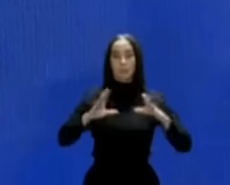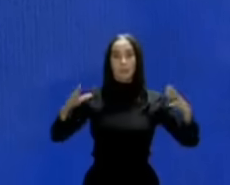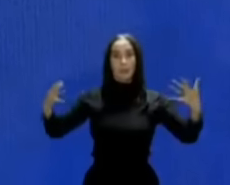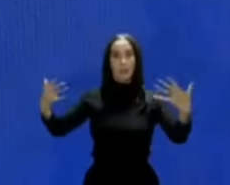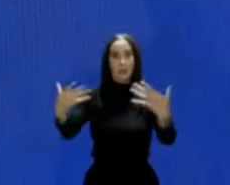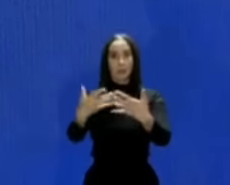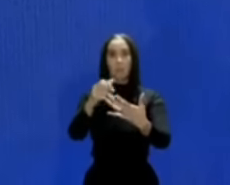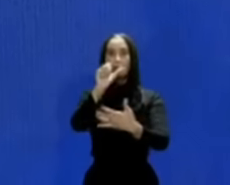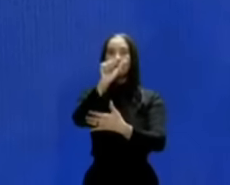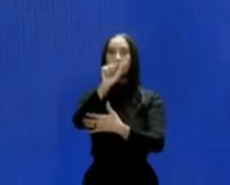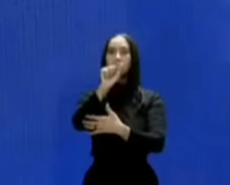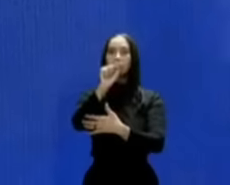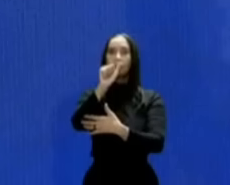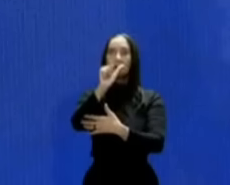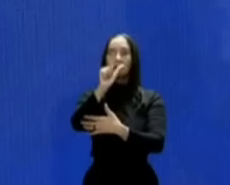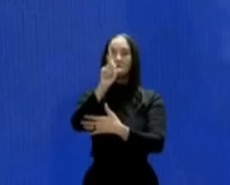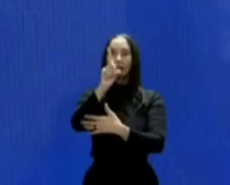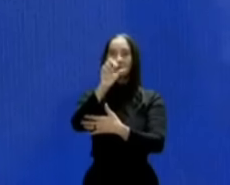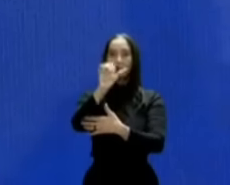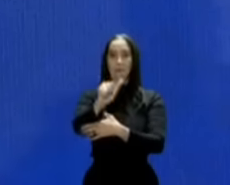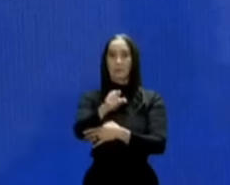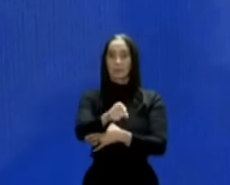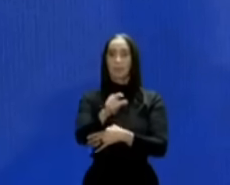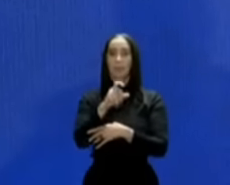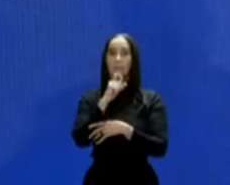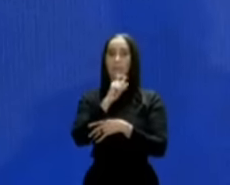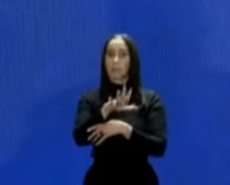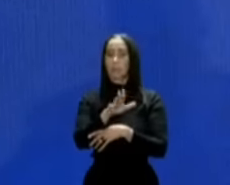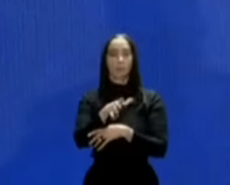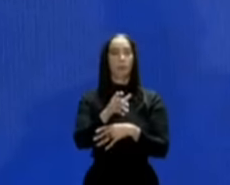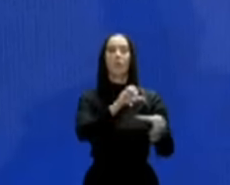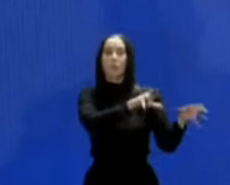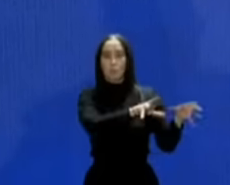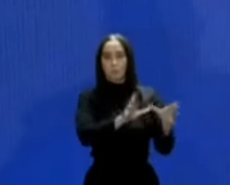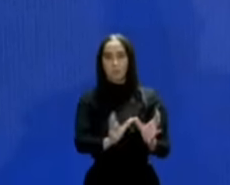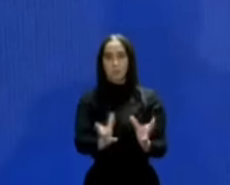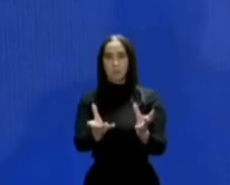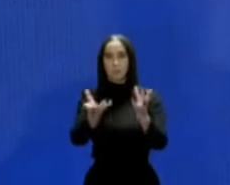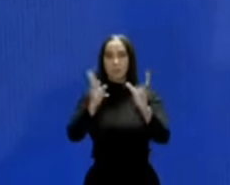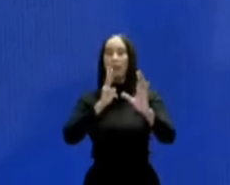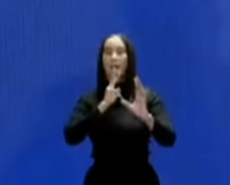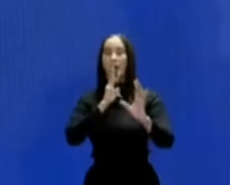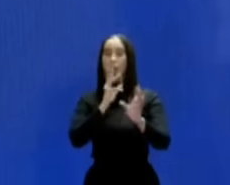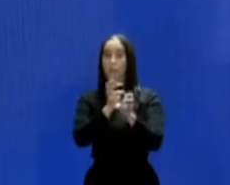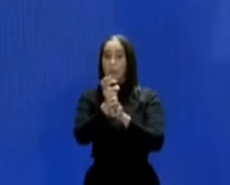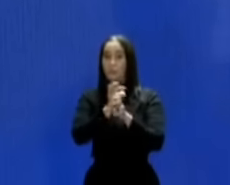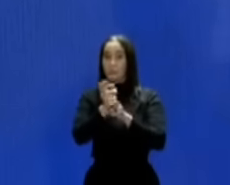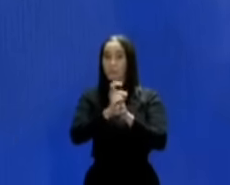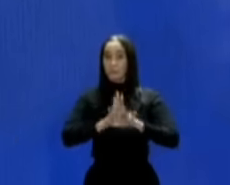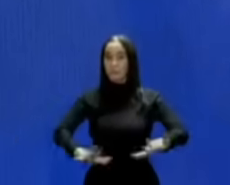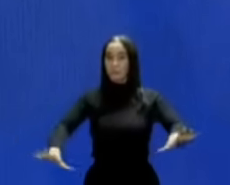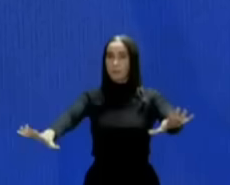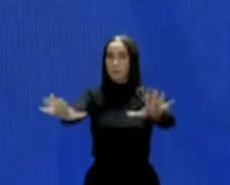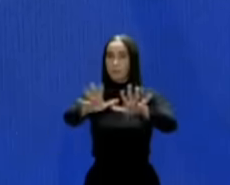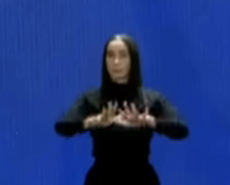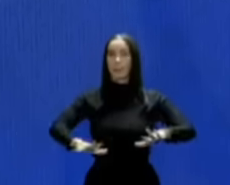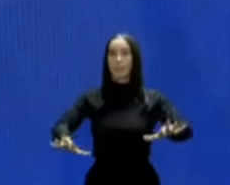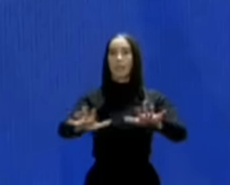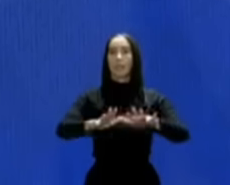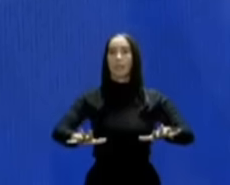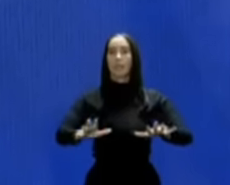Saladilla, que si no lo hacemos, pues va a estar afectada gravemente una de las áreas y de los